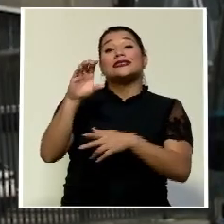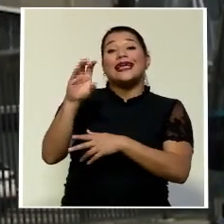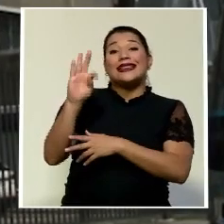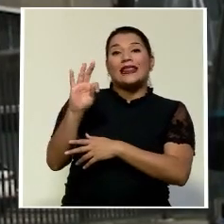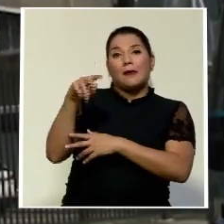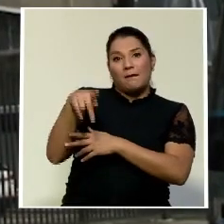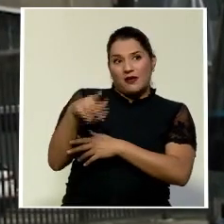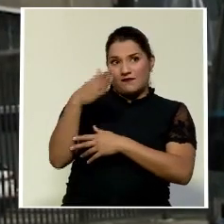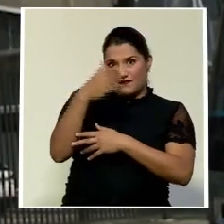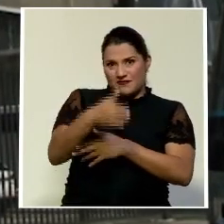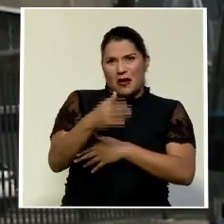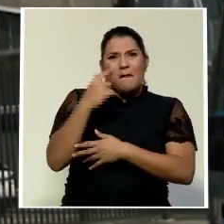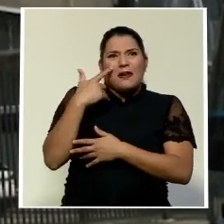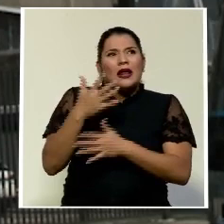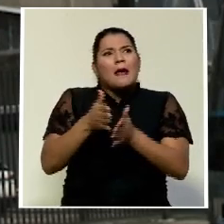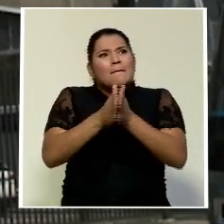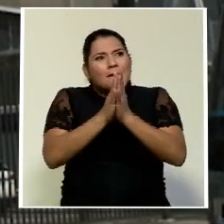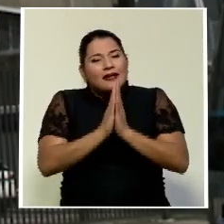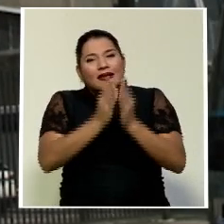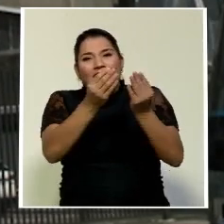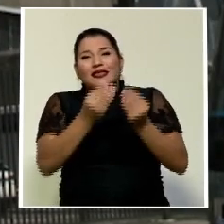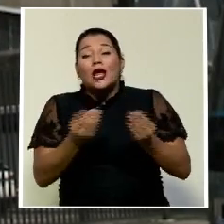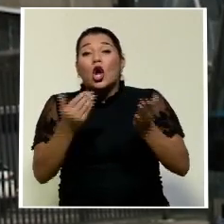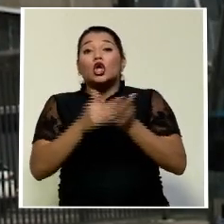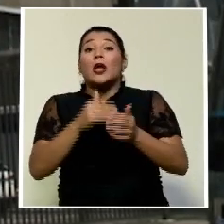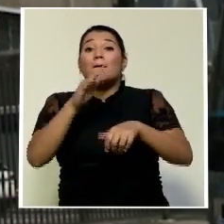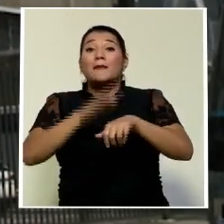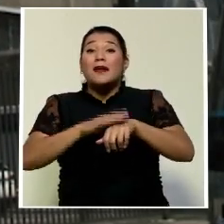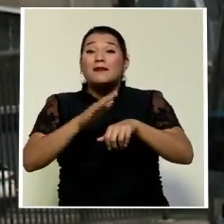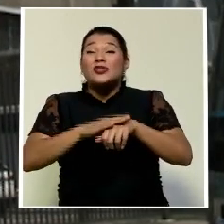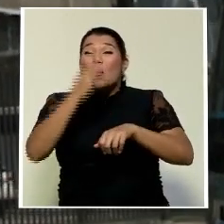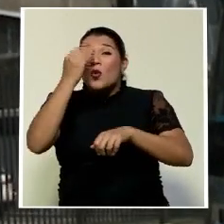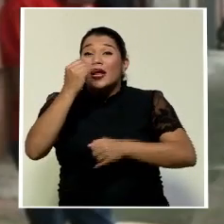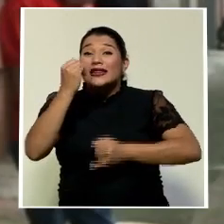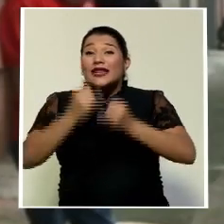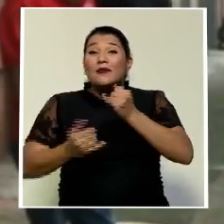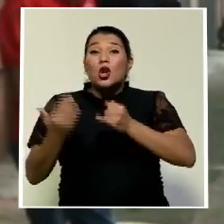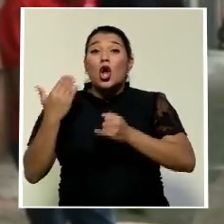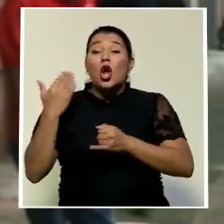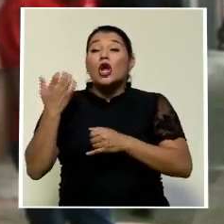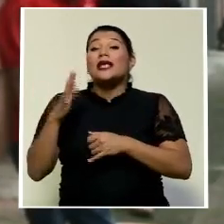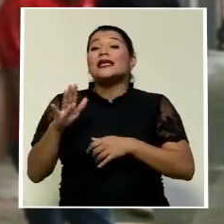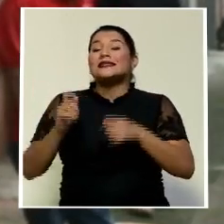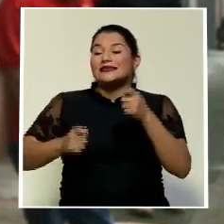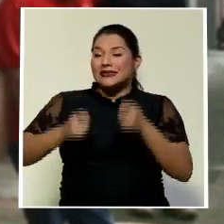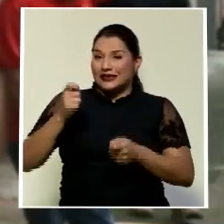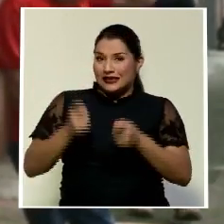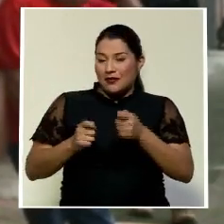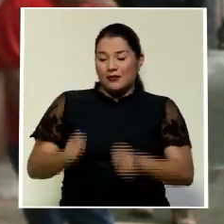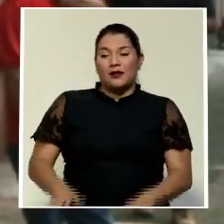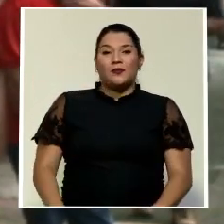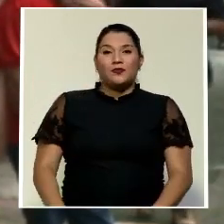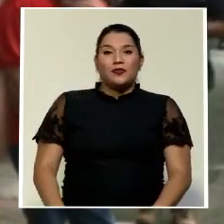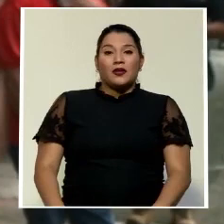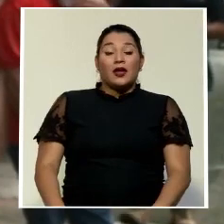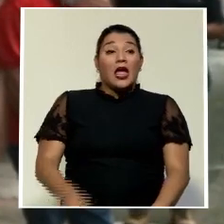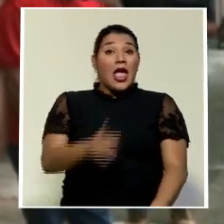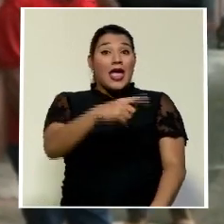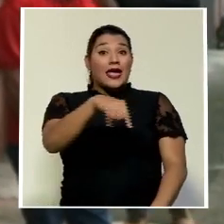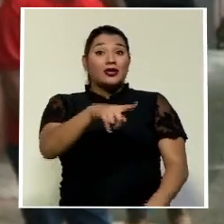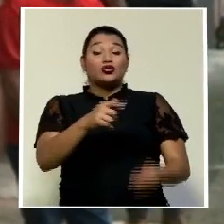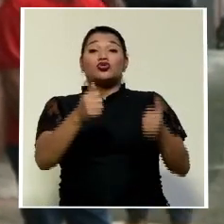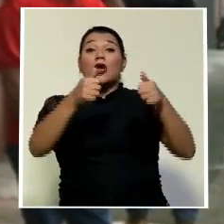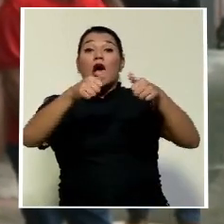para solicitar que les habiliten el permiso que venció el pasado 15 de septiembre. Últimamente tomaron un